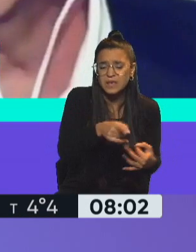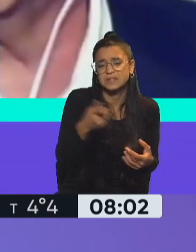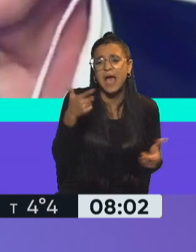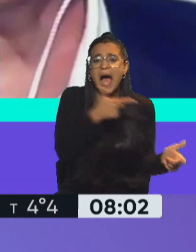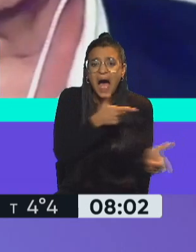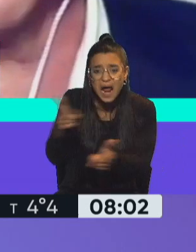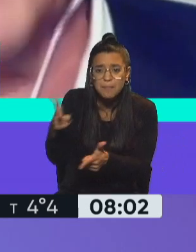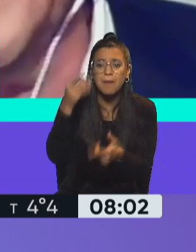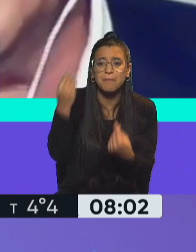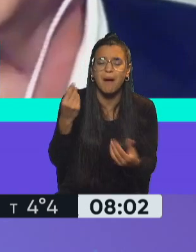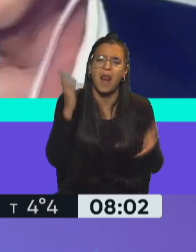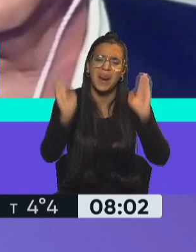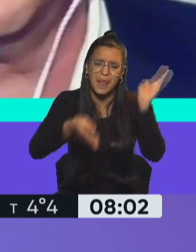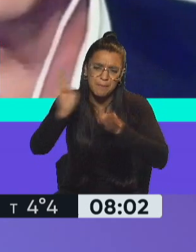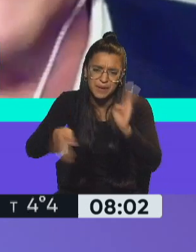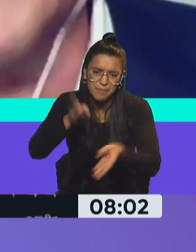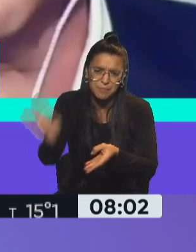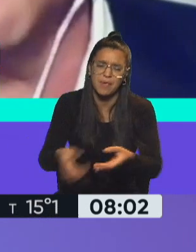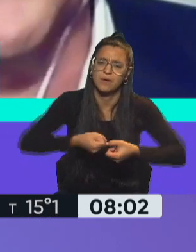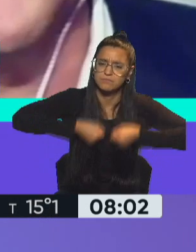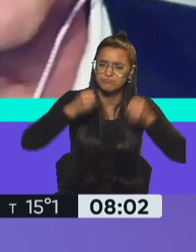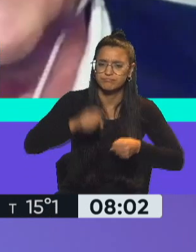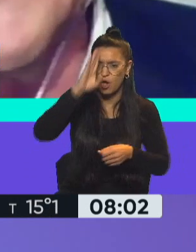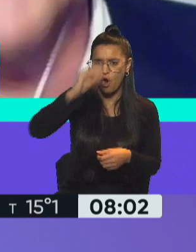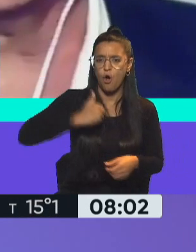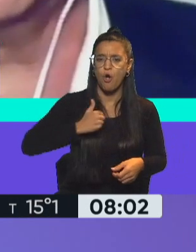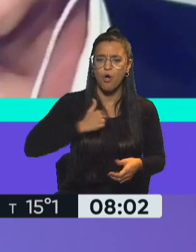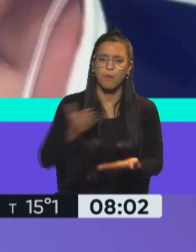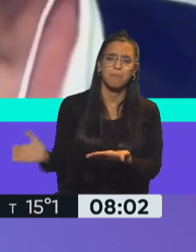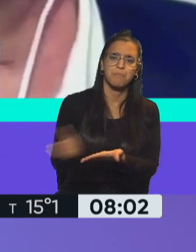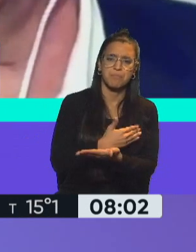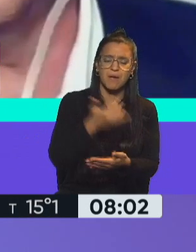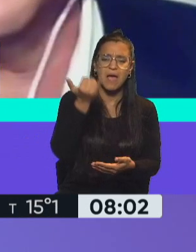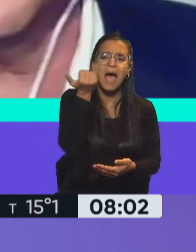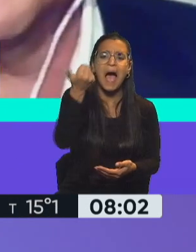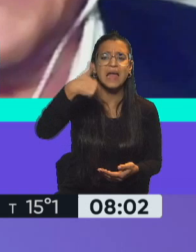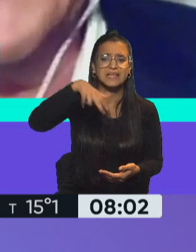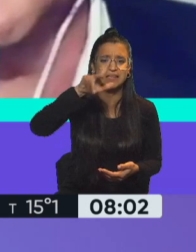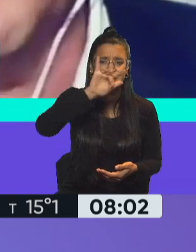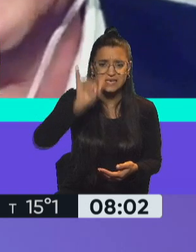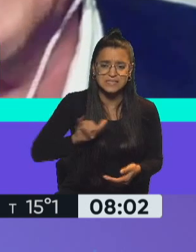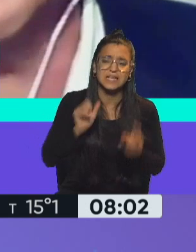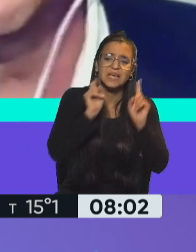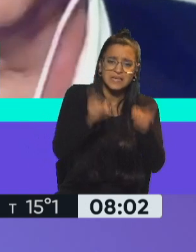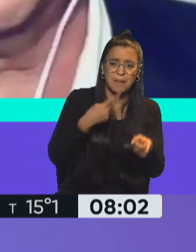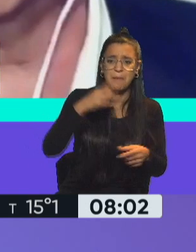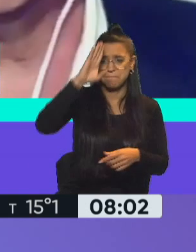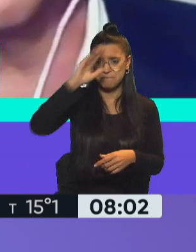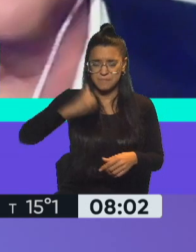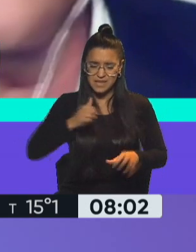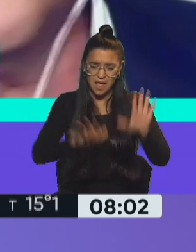armas sirvieron para reprimir y para afianzar el golpe militar que Áñez y los militares